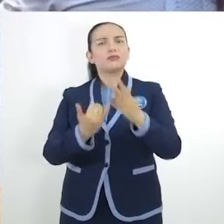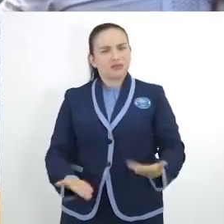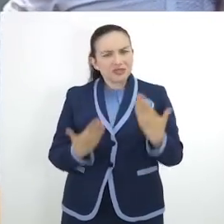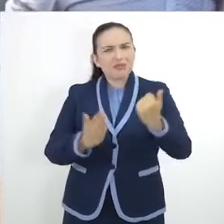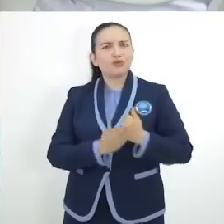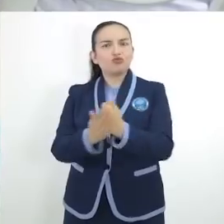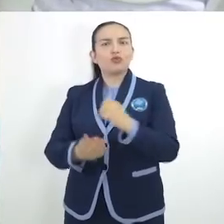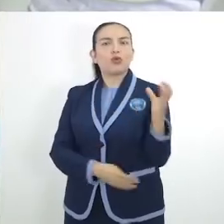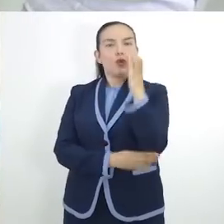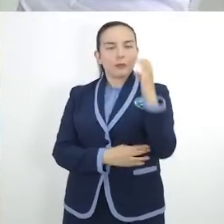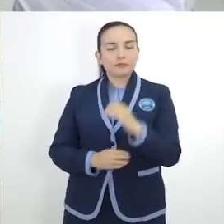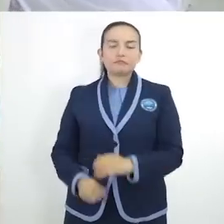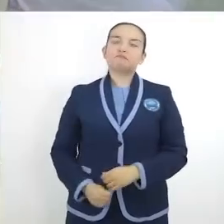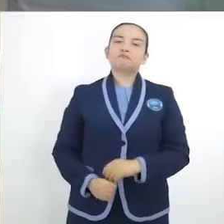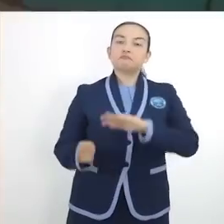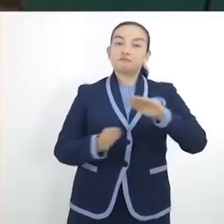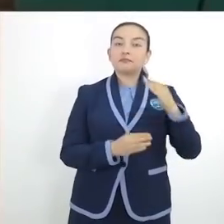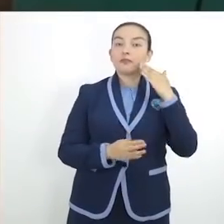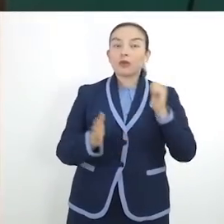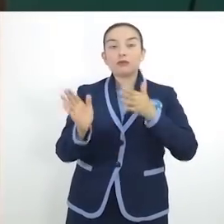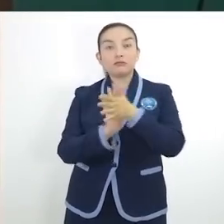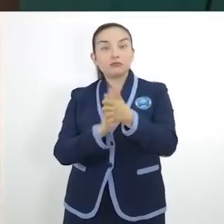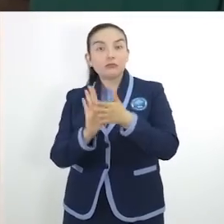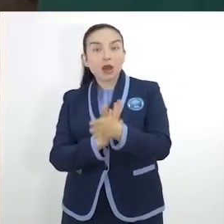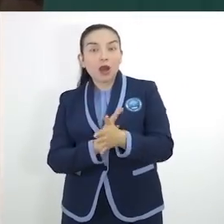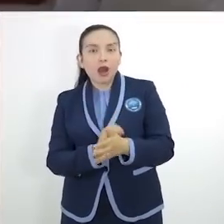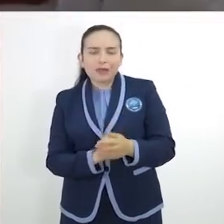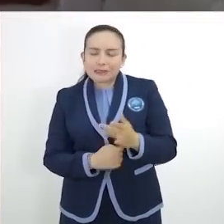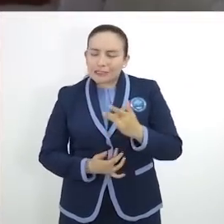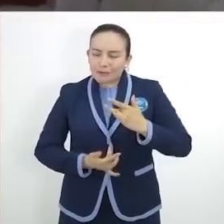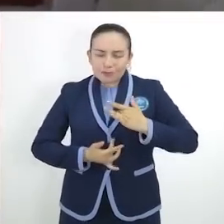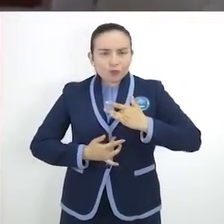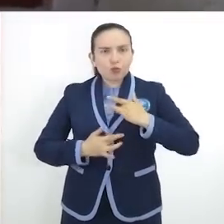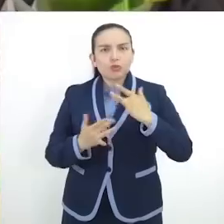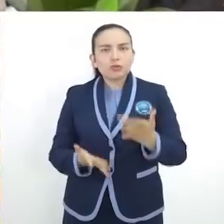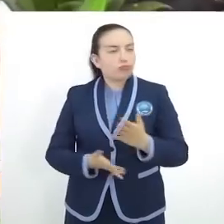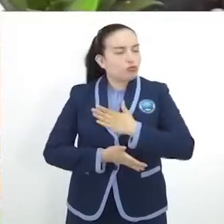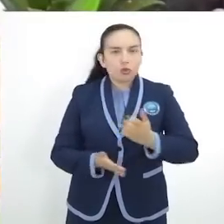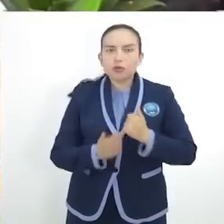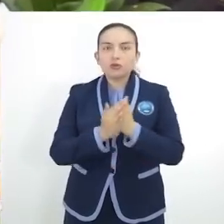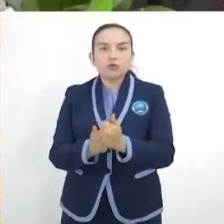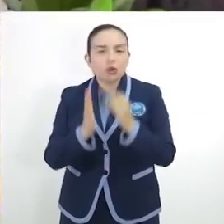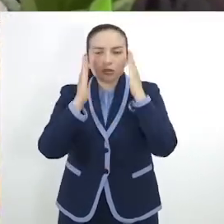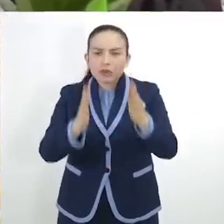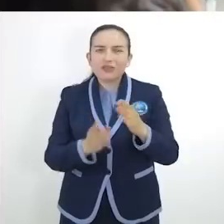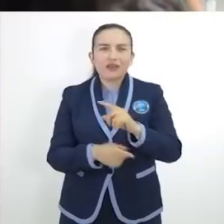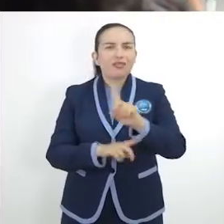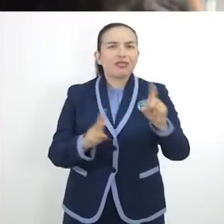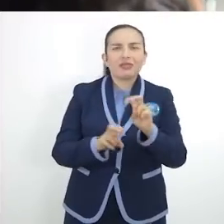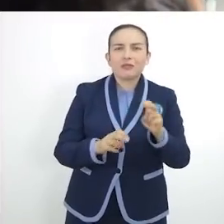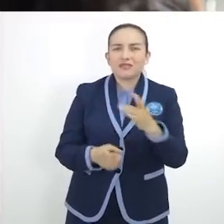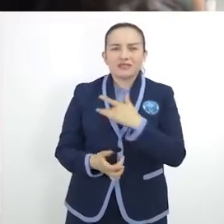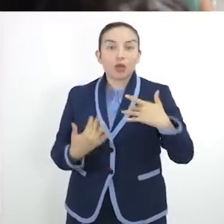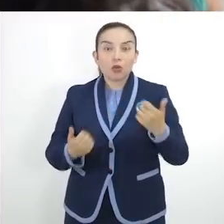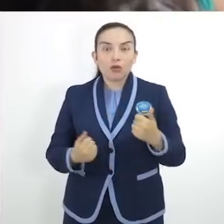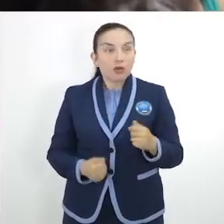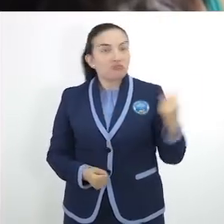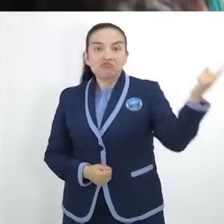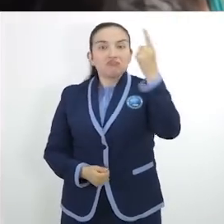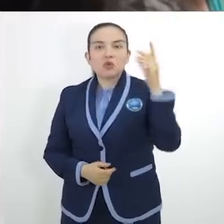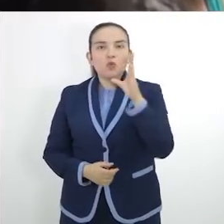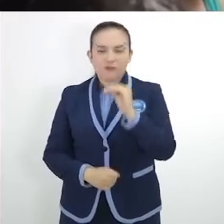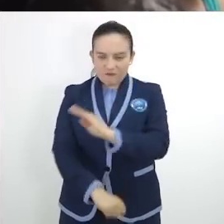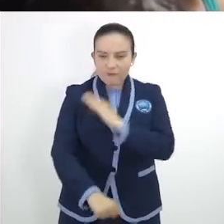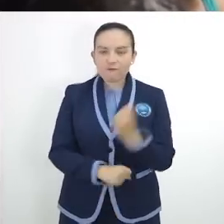a nuestro país. Unos voluntarios muy dispuestos a atender la población, a solucionar la problemática de salud. Nadie tiene la gallardía que ella